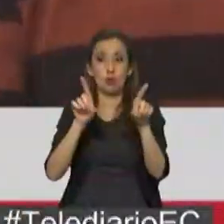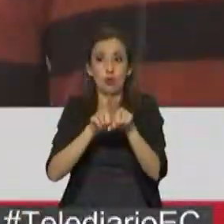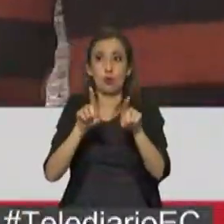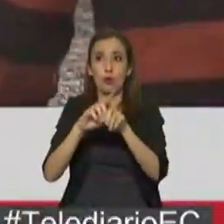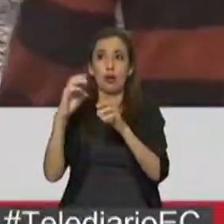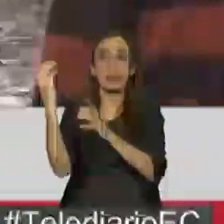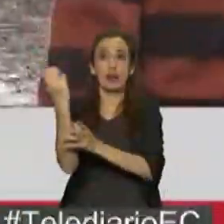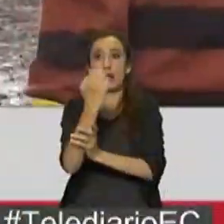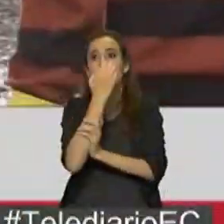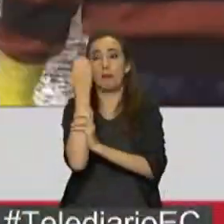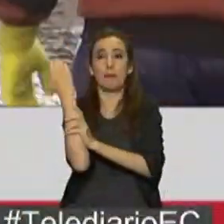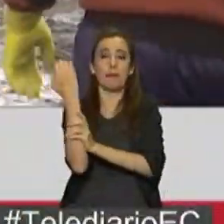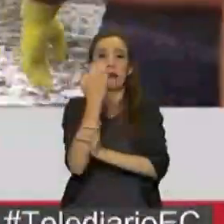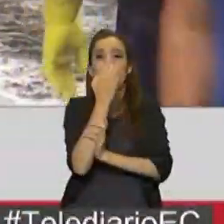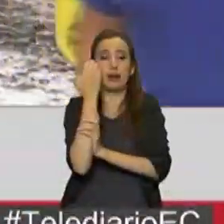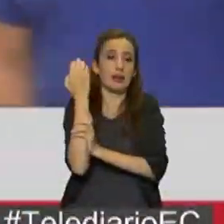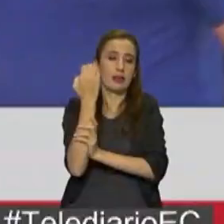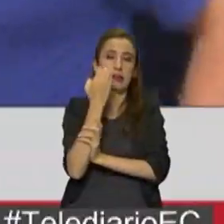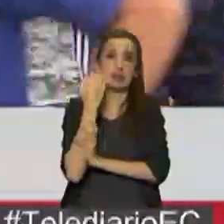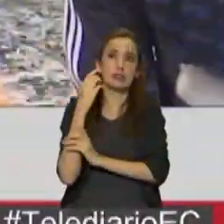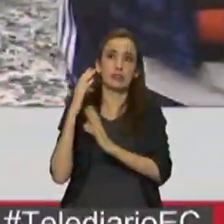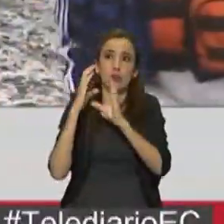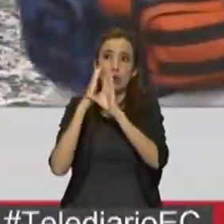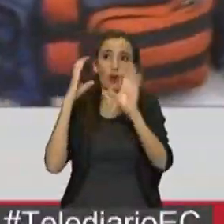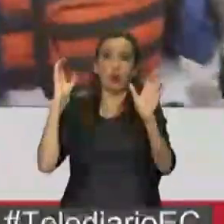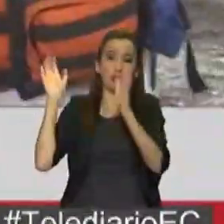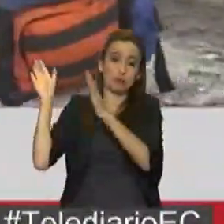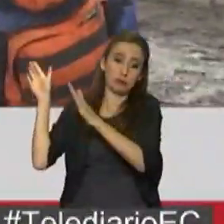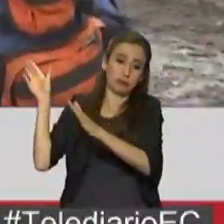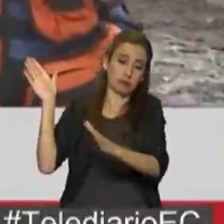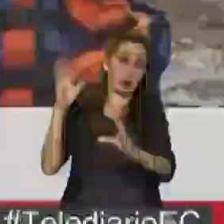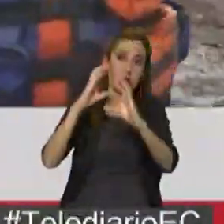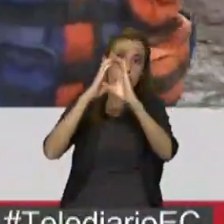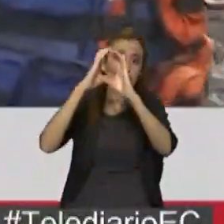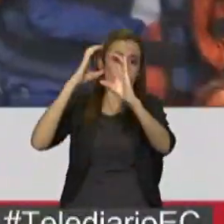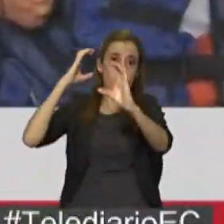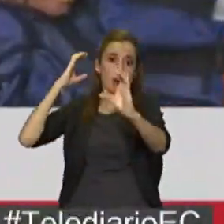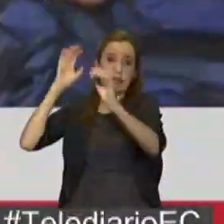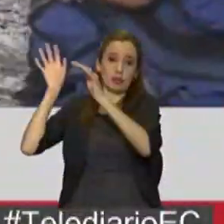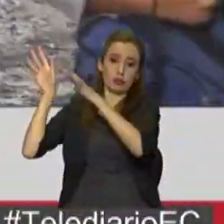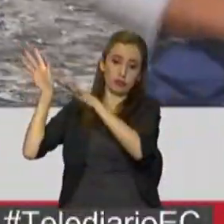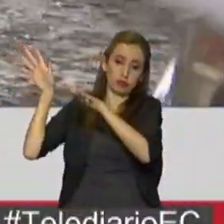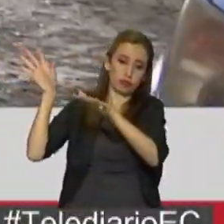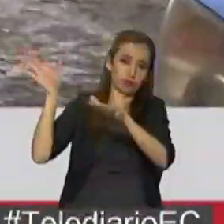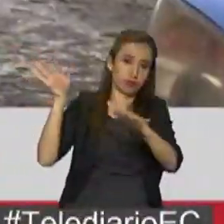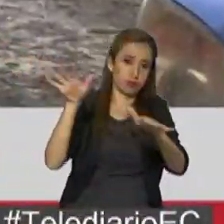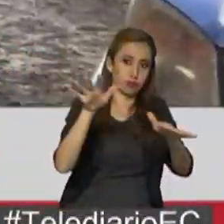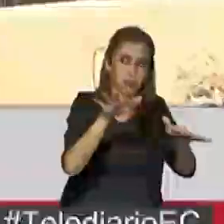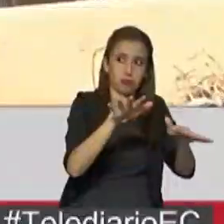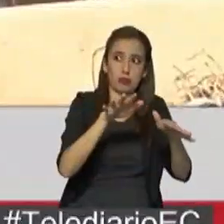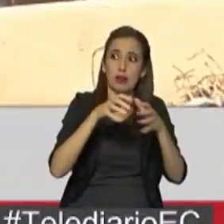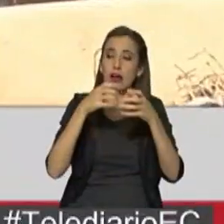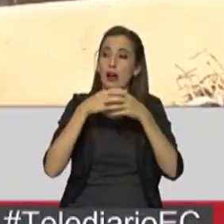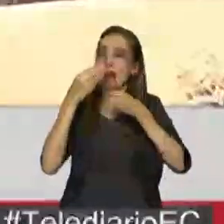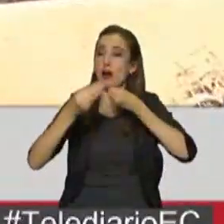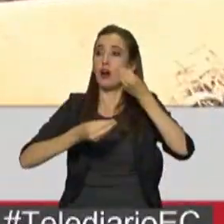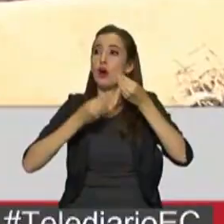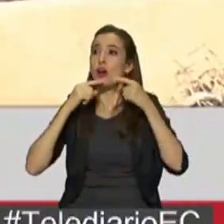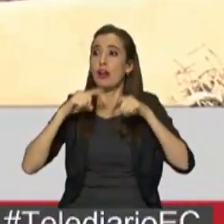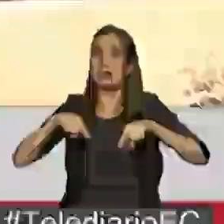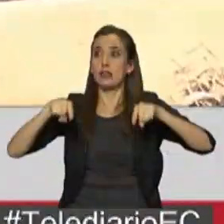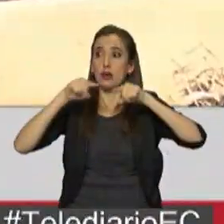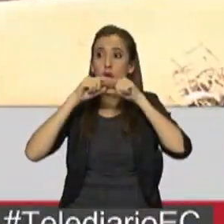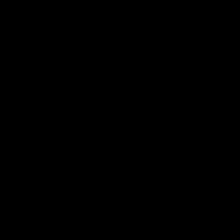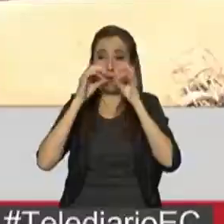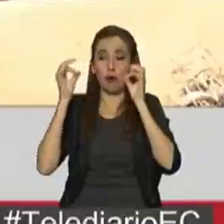como es el caso del retiro de un contendedor que fue arrastrado por la lluvia y también de prestar ayuda humanitaria a